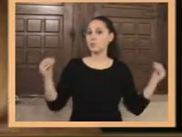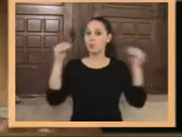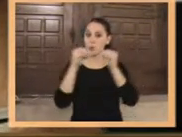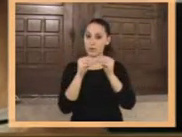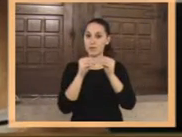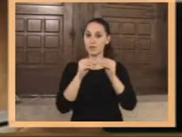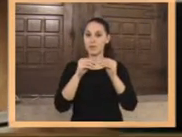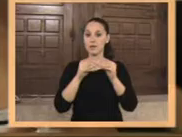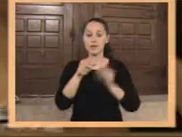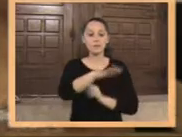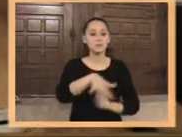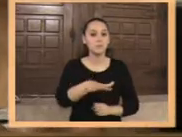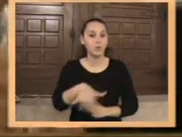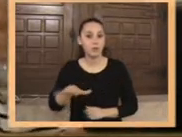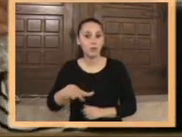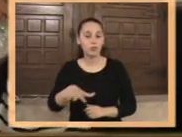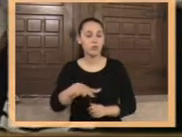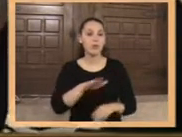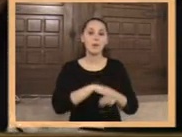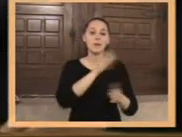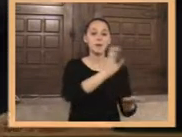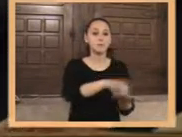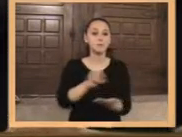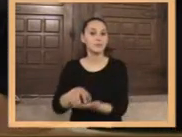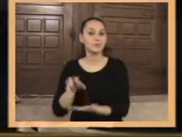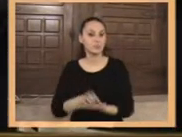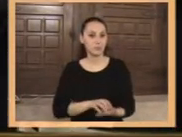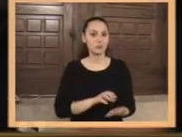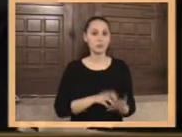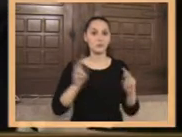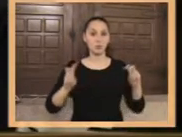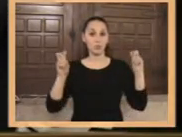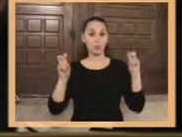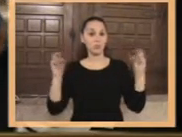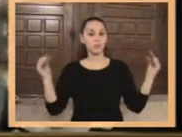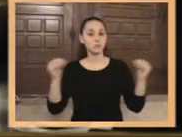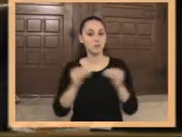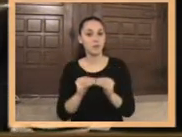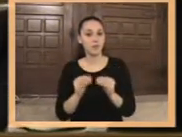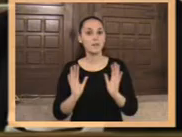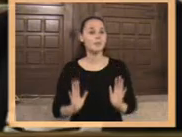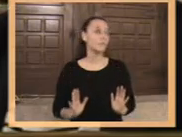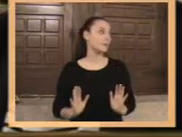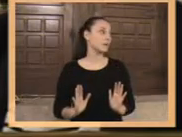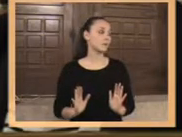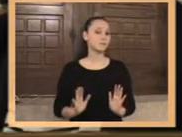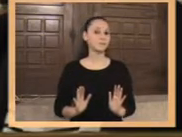ubicación de los distintos mercadillos, ¿no? Pero mucho me temo precisamente